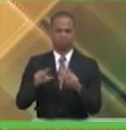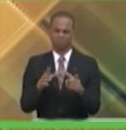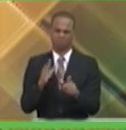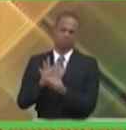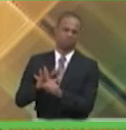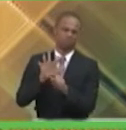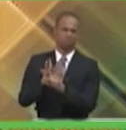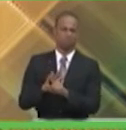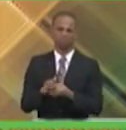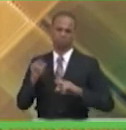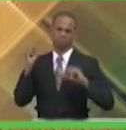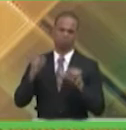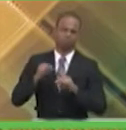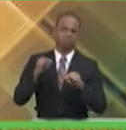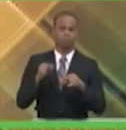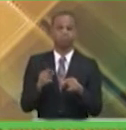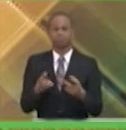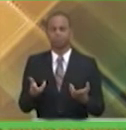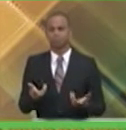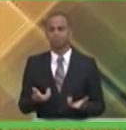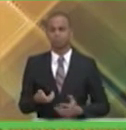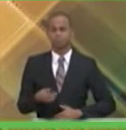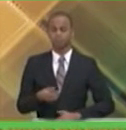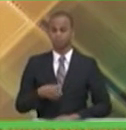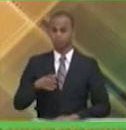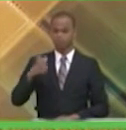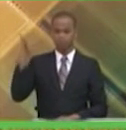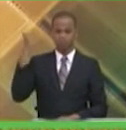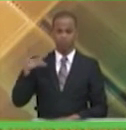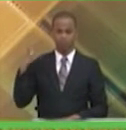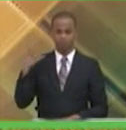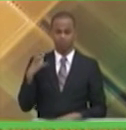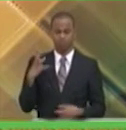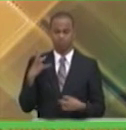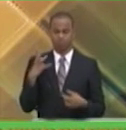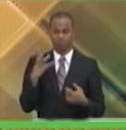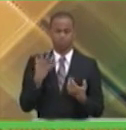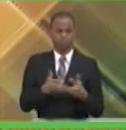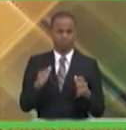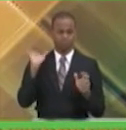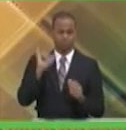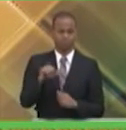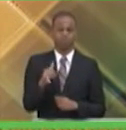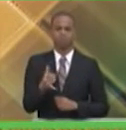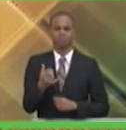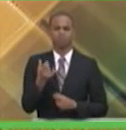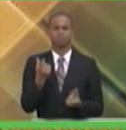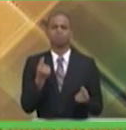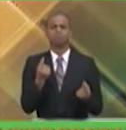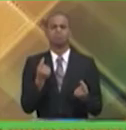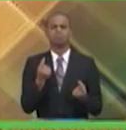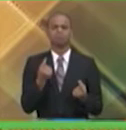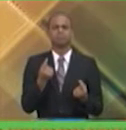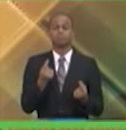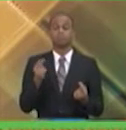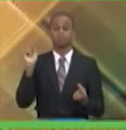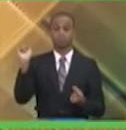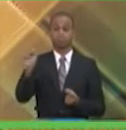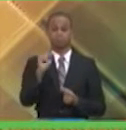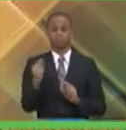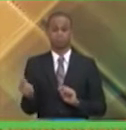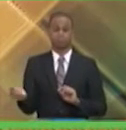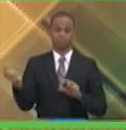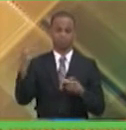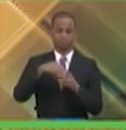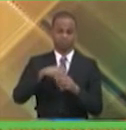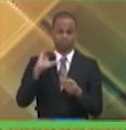acoso. Y no, en ese entonces no querían eso. Vamos a ponerle para que inmediatamente alguien venga a